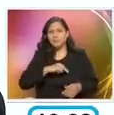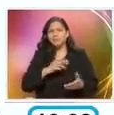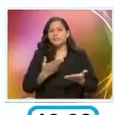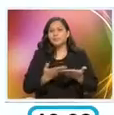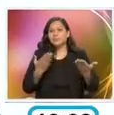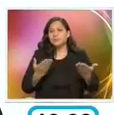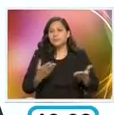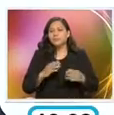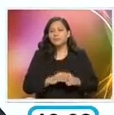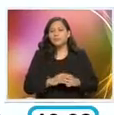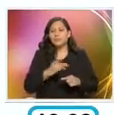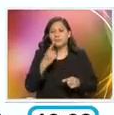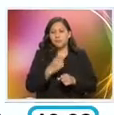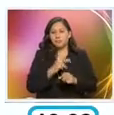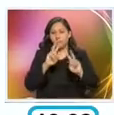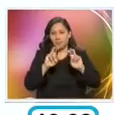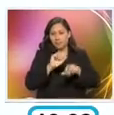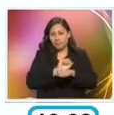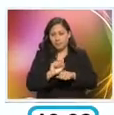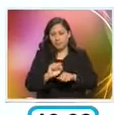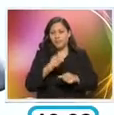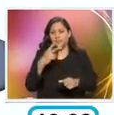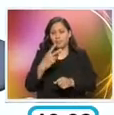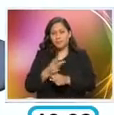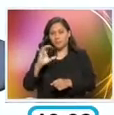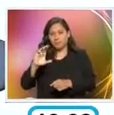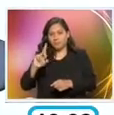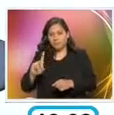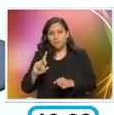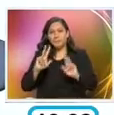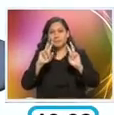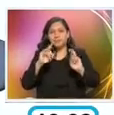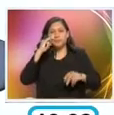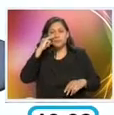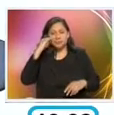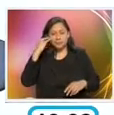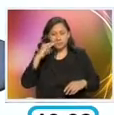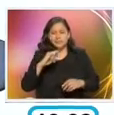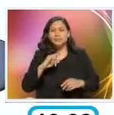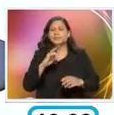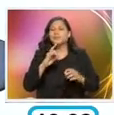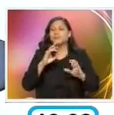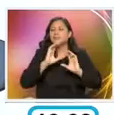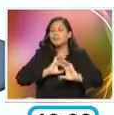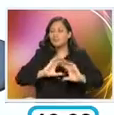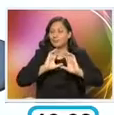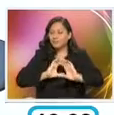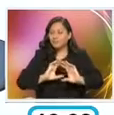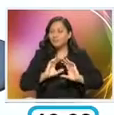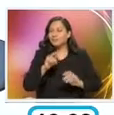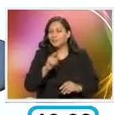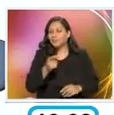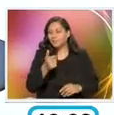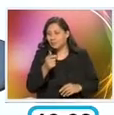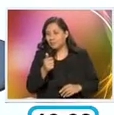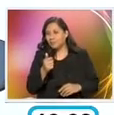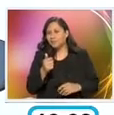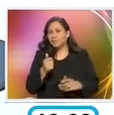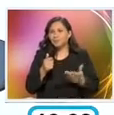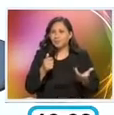presentar el primer sencillo de nuestro segundo disco que se llama Invisible. Una canción pues un